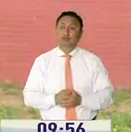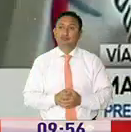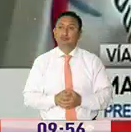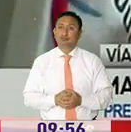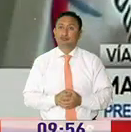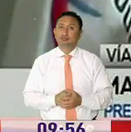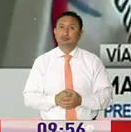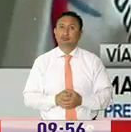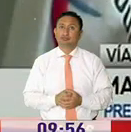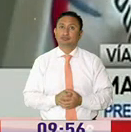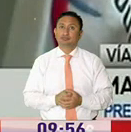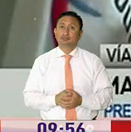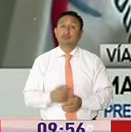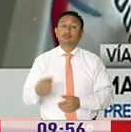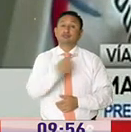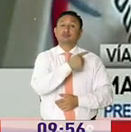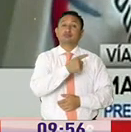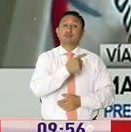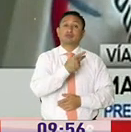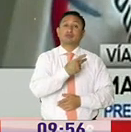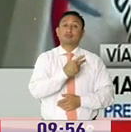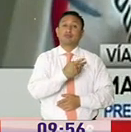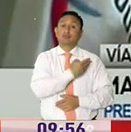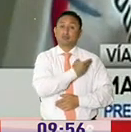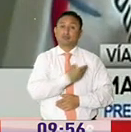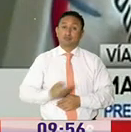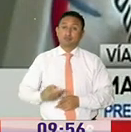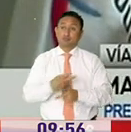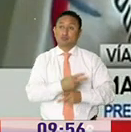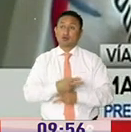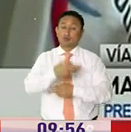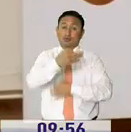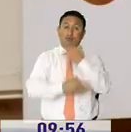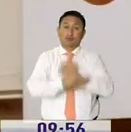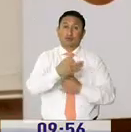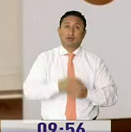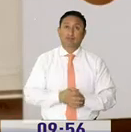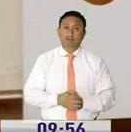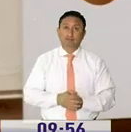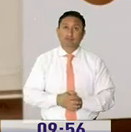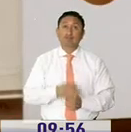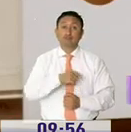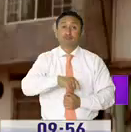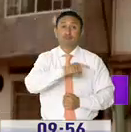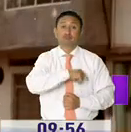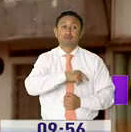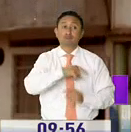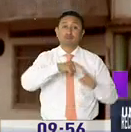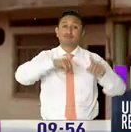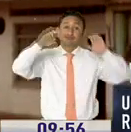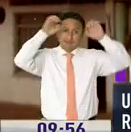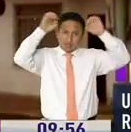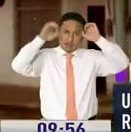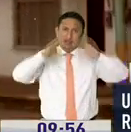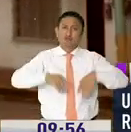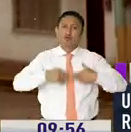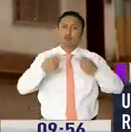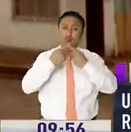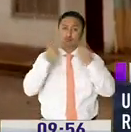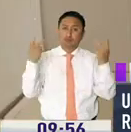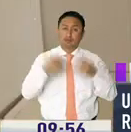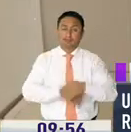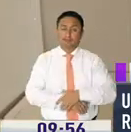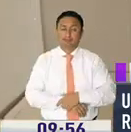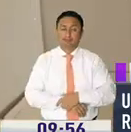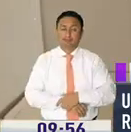flagrancia. María del Carmen Maldonado, presidenta del Consejo de la Judicatura, hizo pública algunas estrategias que están aplicando